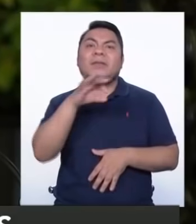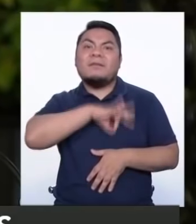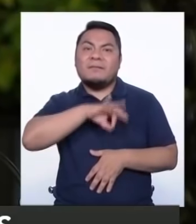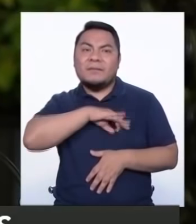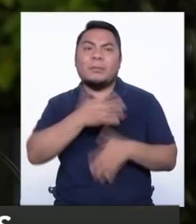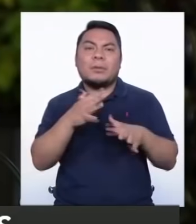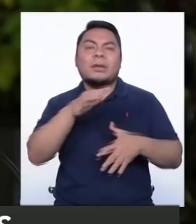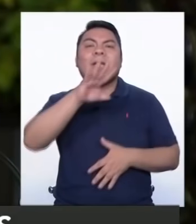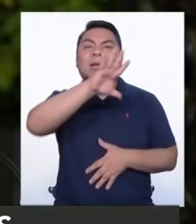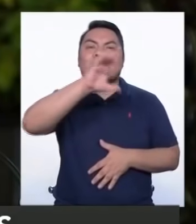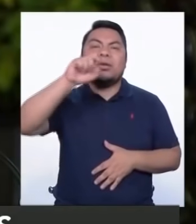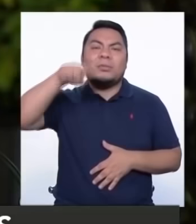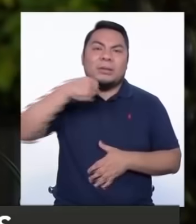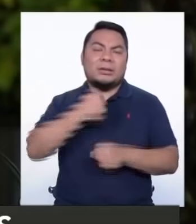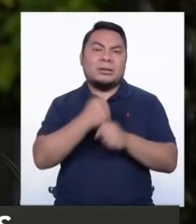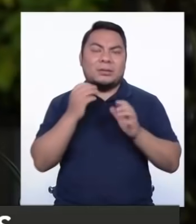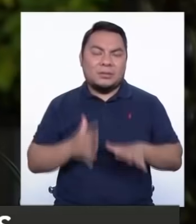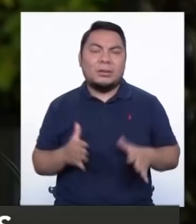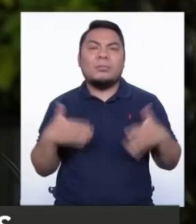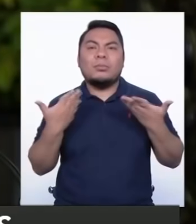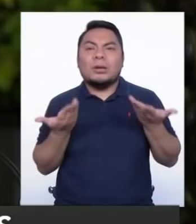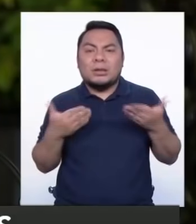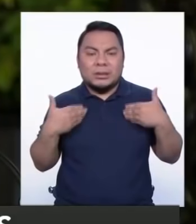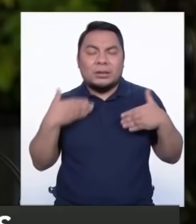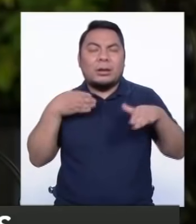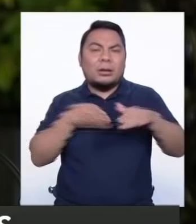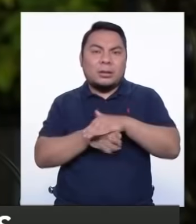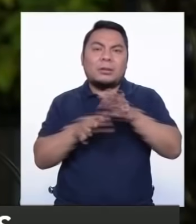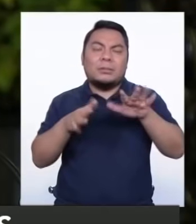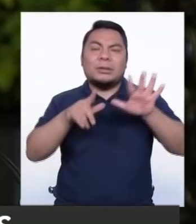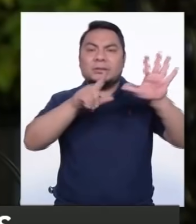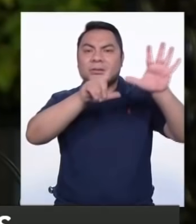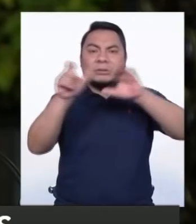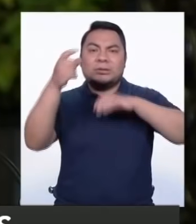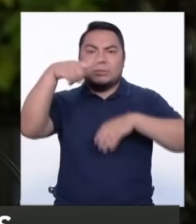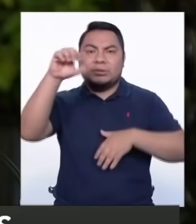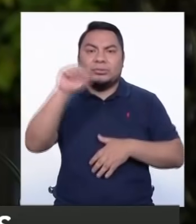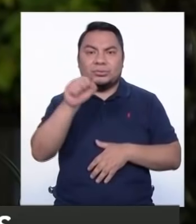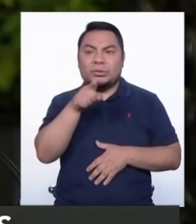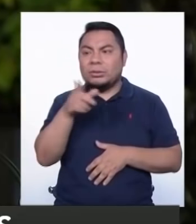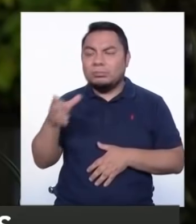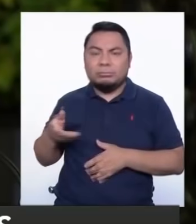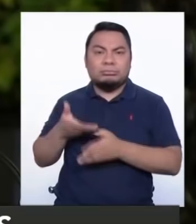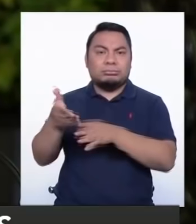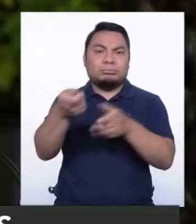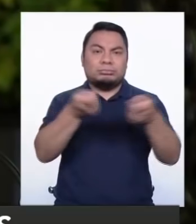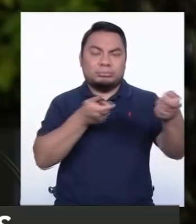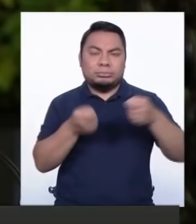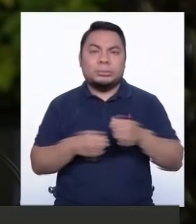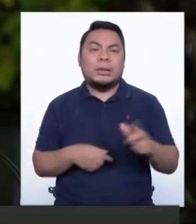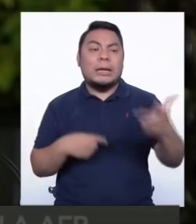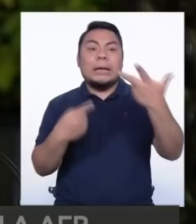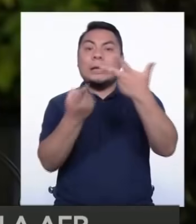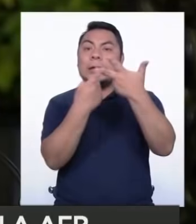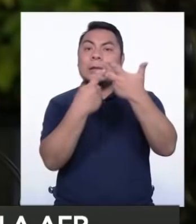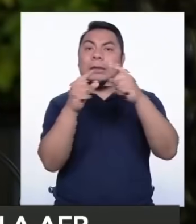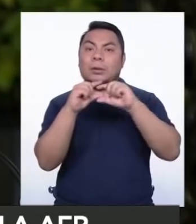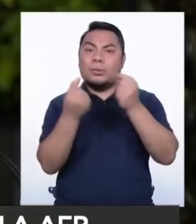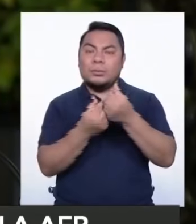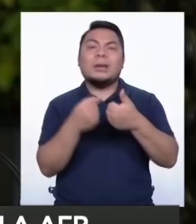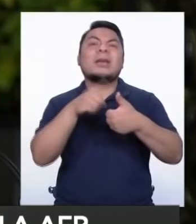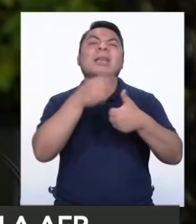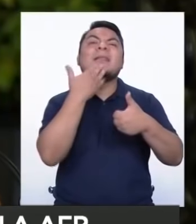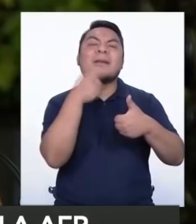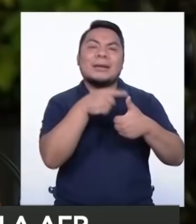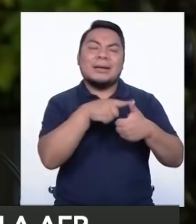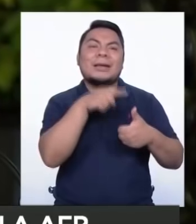a 500.000 trabajadores y se podría tener un acceso a al menos 700 millones de soles. Y hay un tercer grupo. El primer grupo entonces es